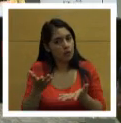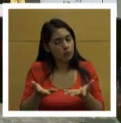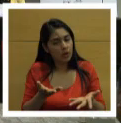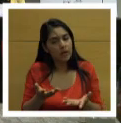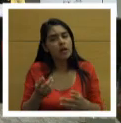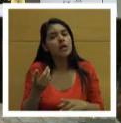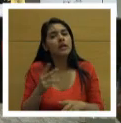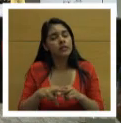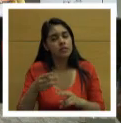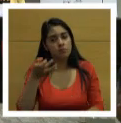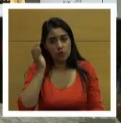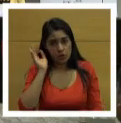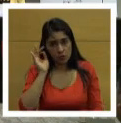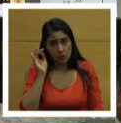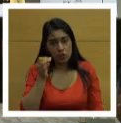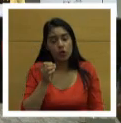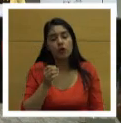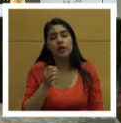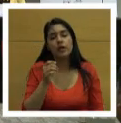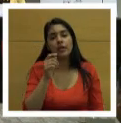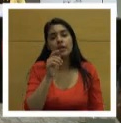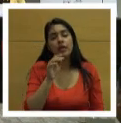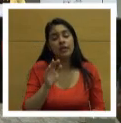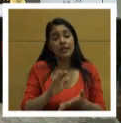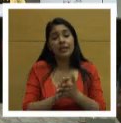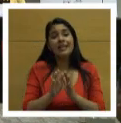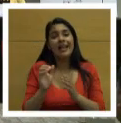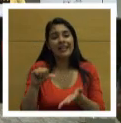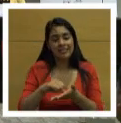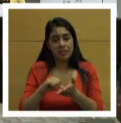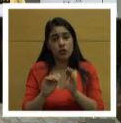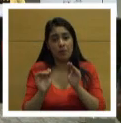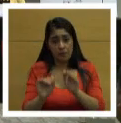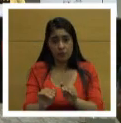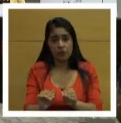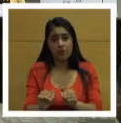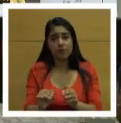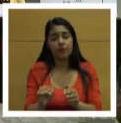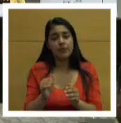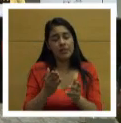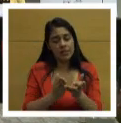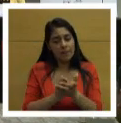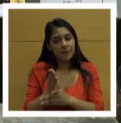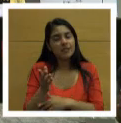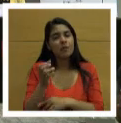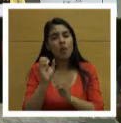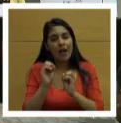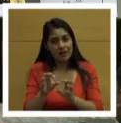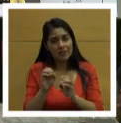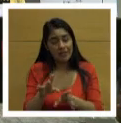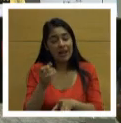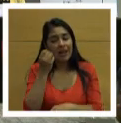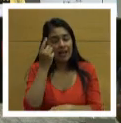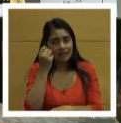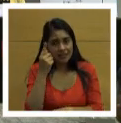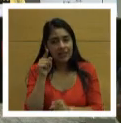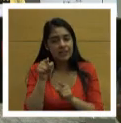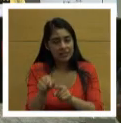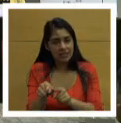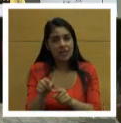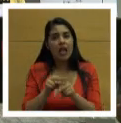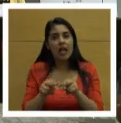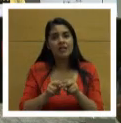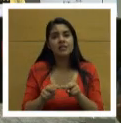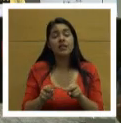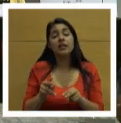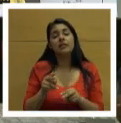con ella, tanto desde el punto de vista Sarnamec, centro de apoyo, y de alguna manera se le empezó a concientizar, porque lo que de alguna manera hace el Servicio Nacional de